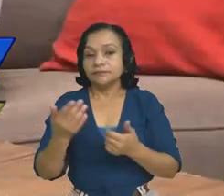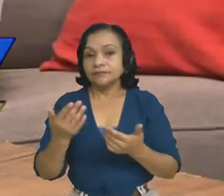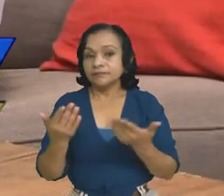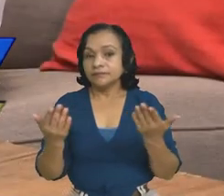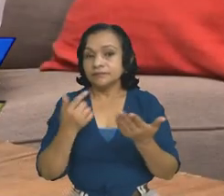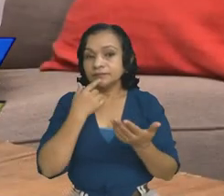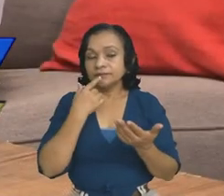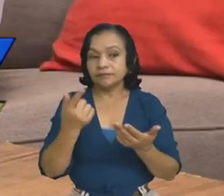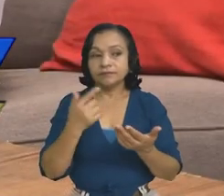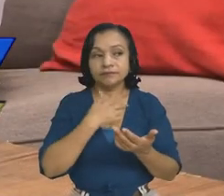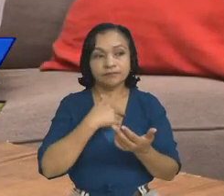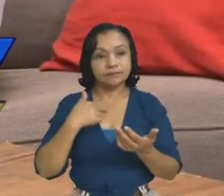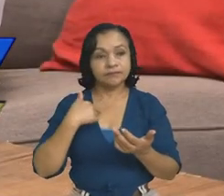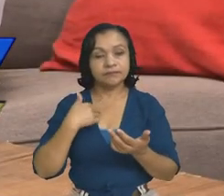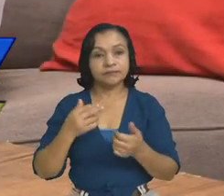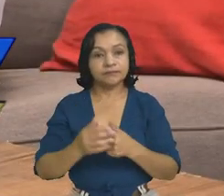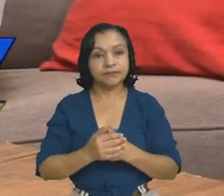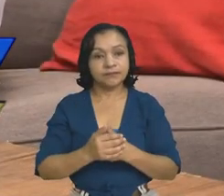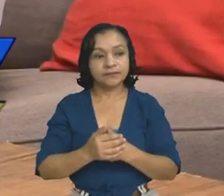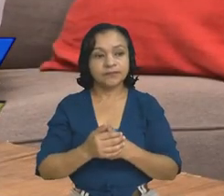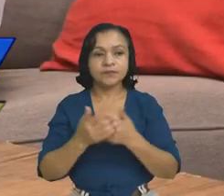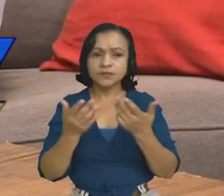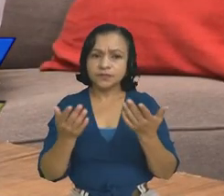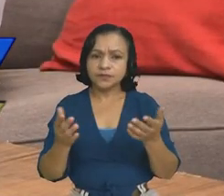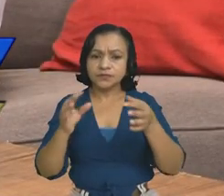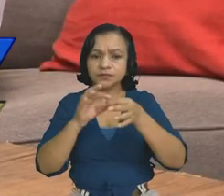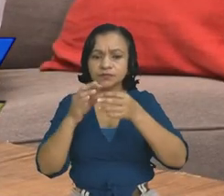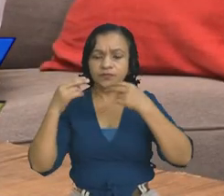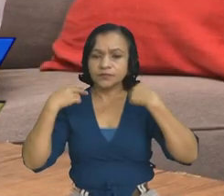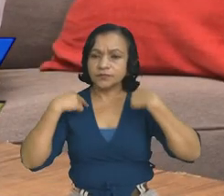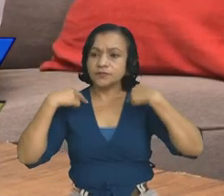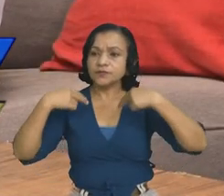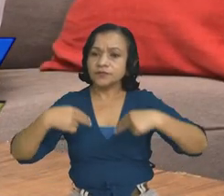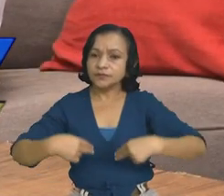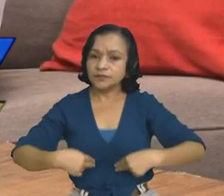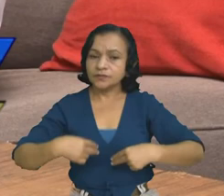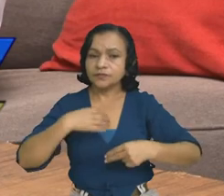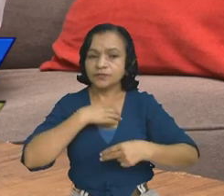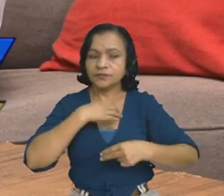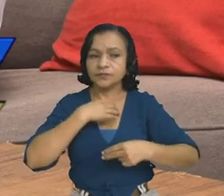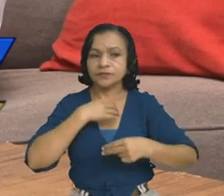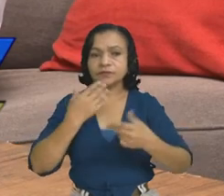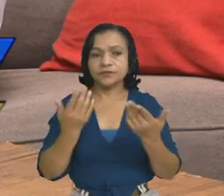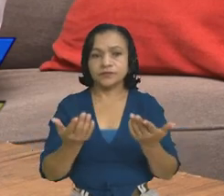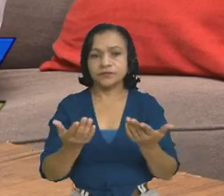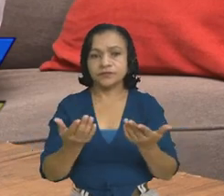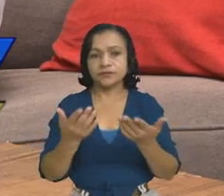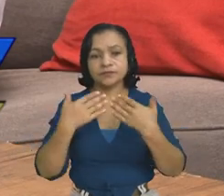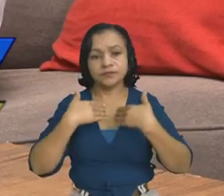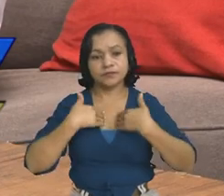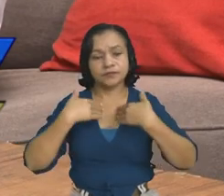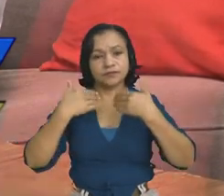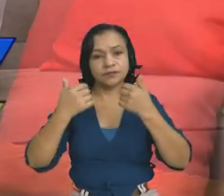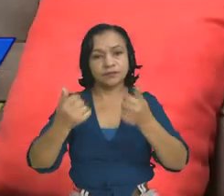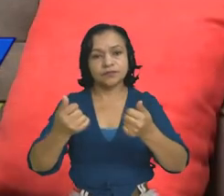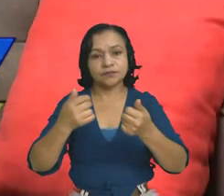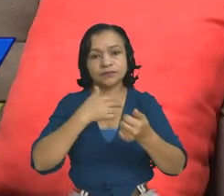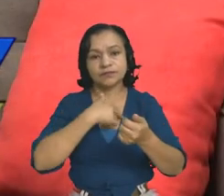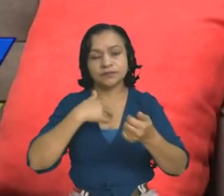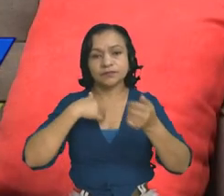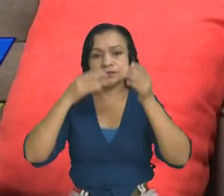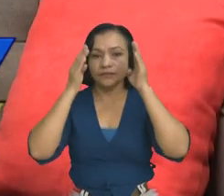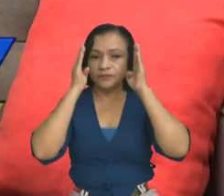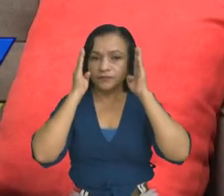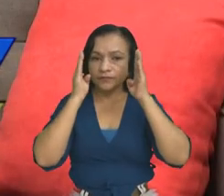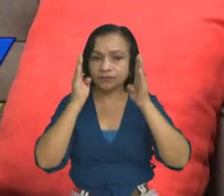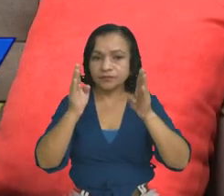como decimos nosotros, pero también con esa parte humana que caracteriza a nuestro recurso de salud que ha brindado la atención y que ha